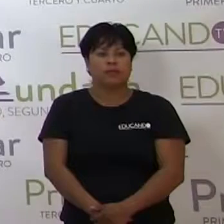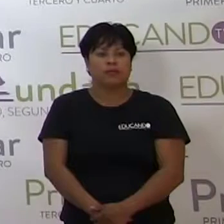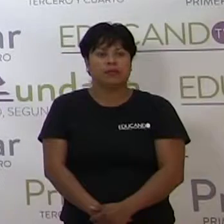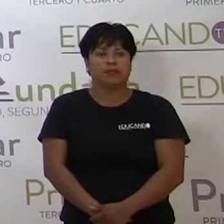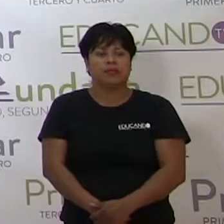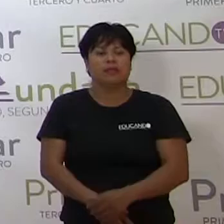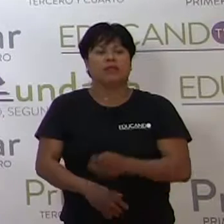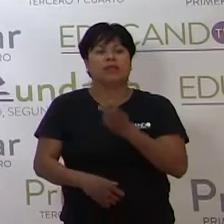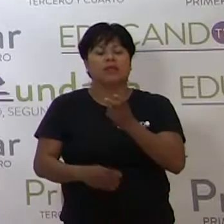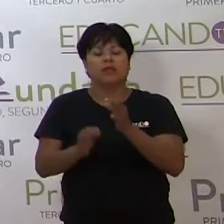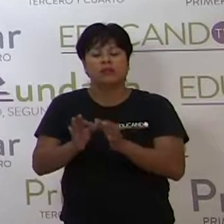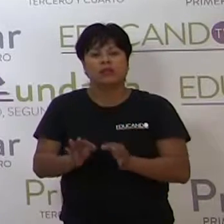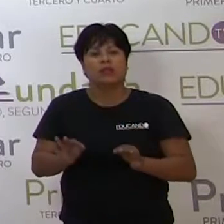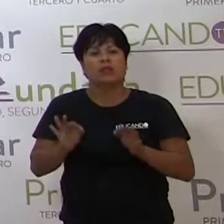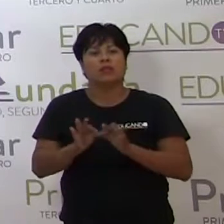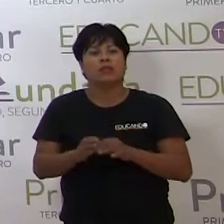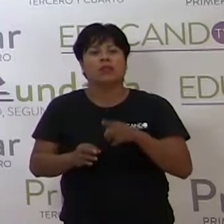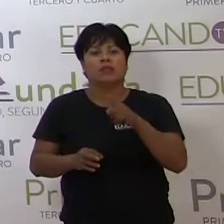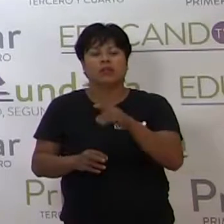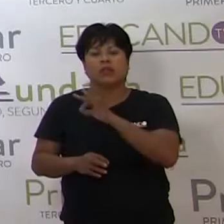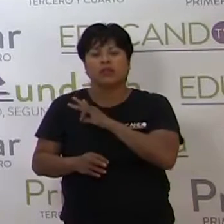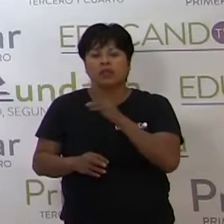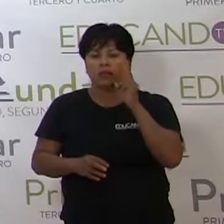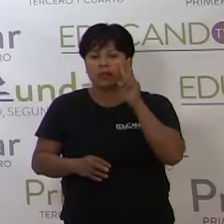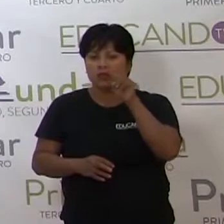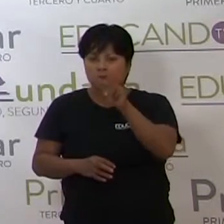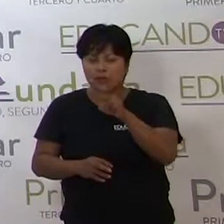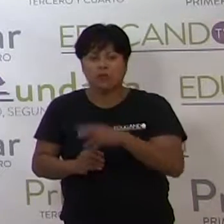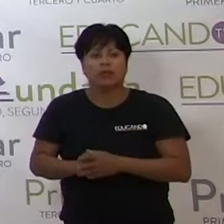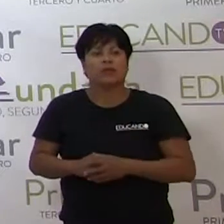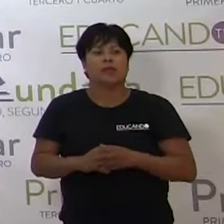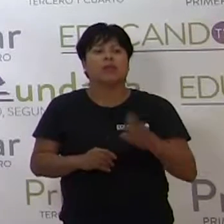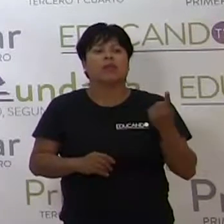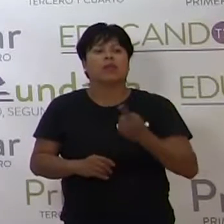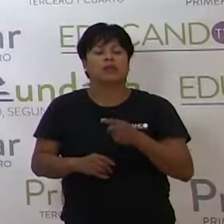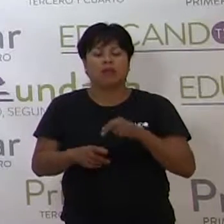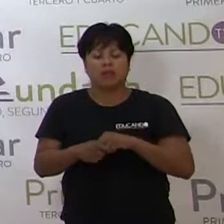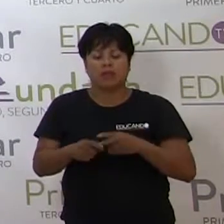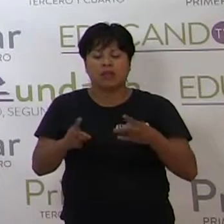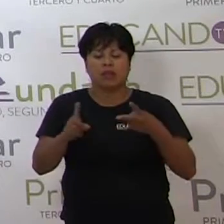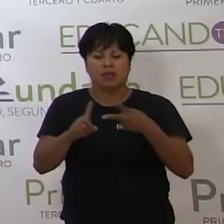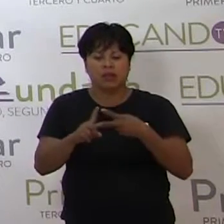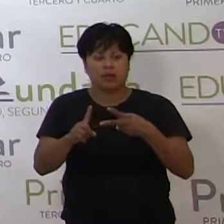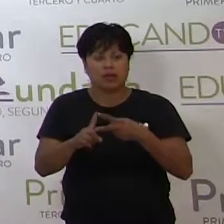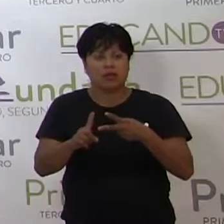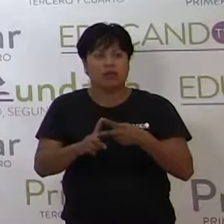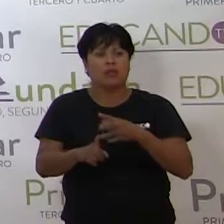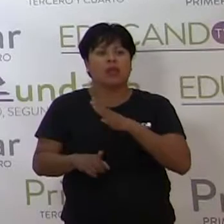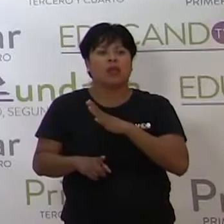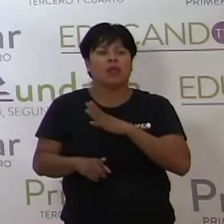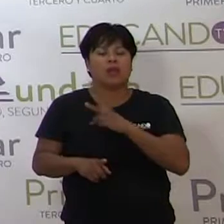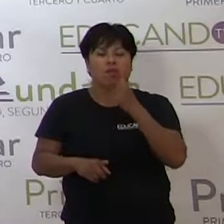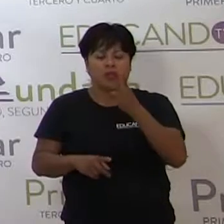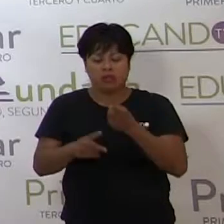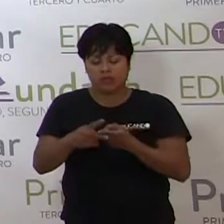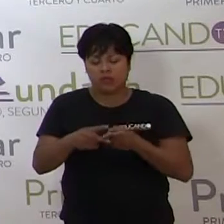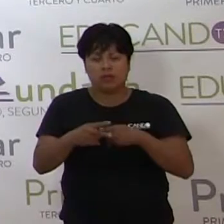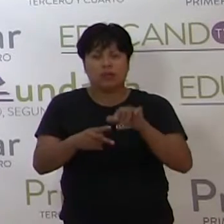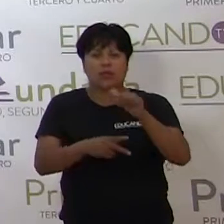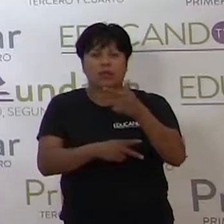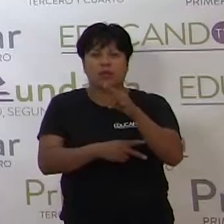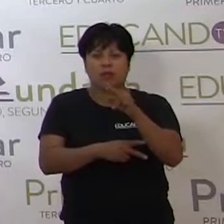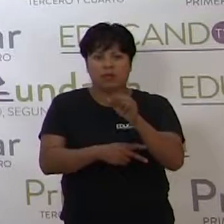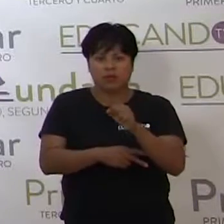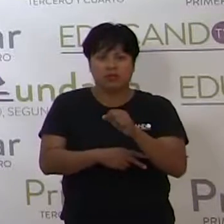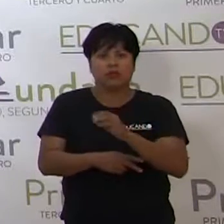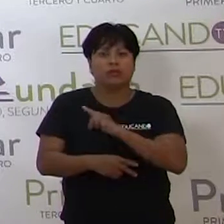Era importante que pudieras visualizar que en un triángulo rectángulo hay dos ángulos agudos, que